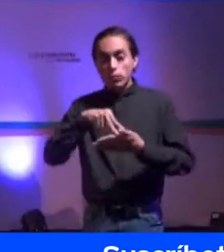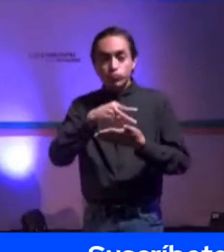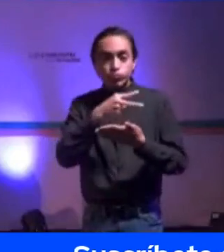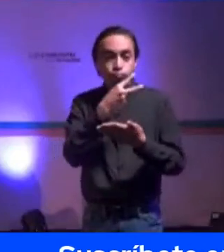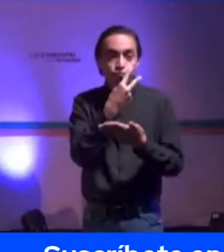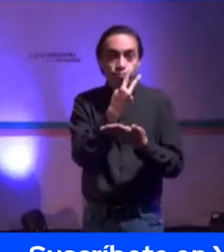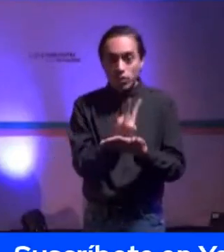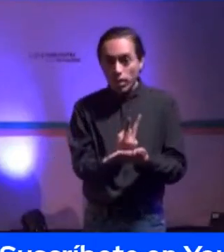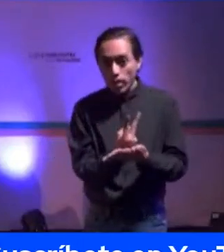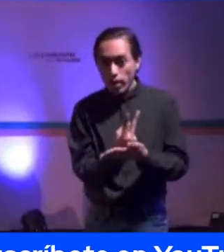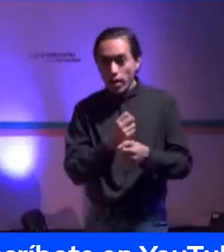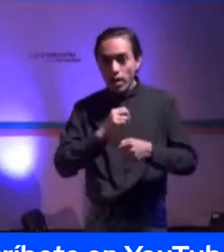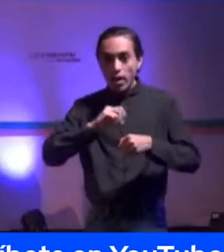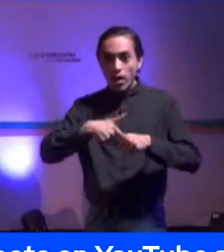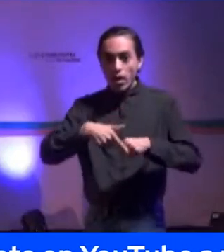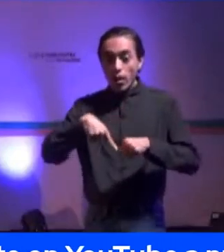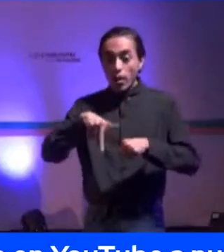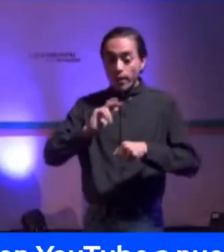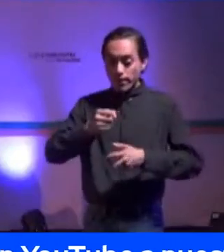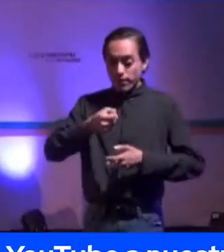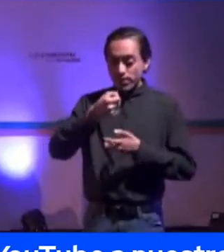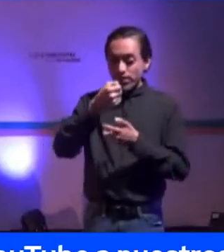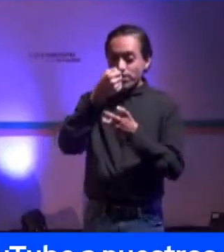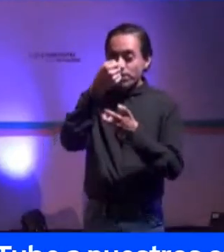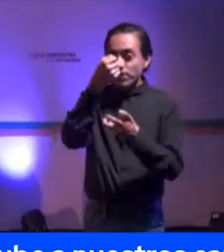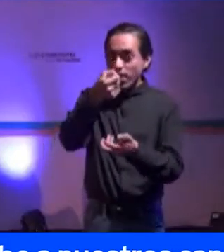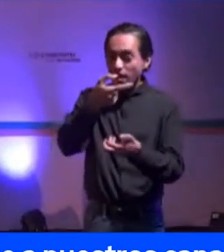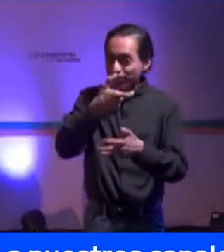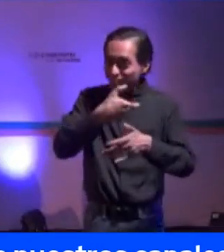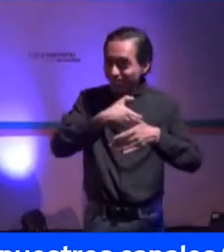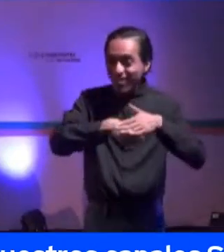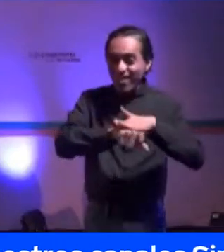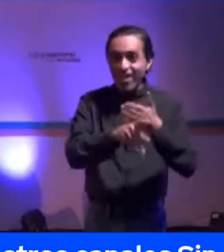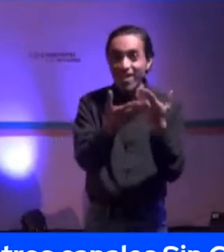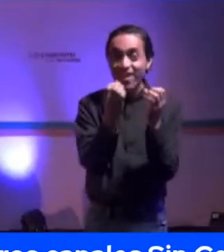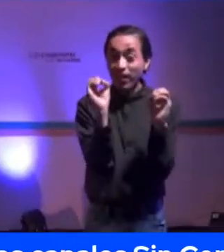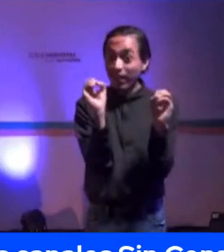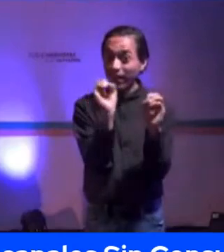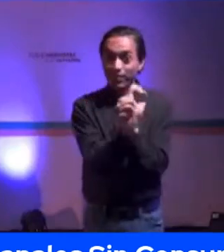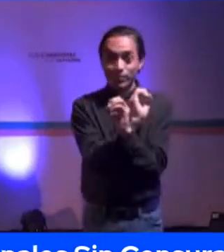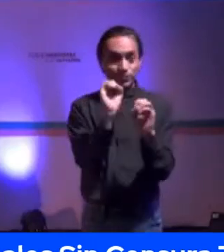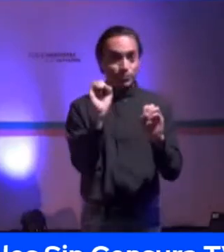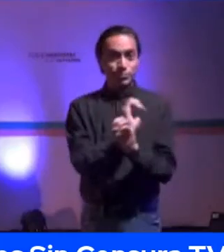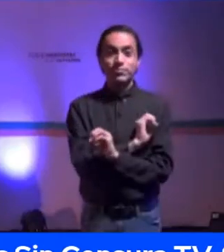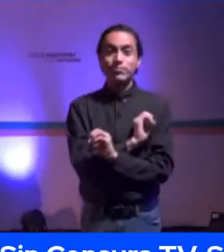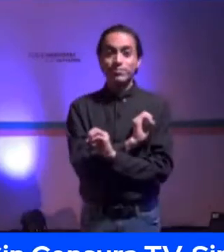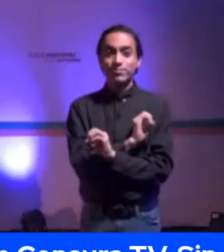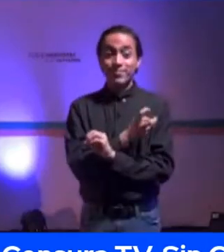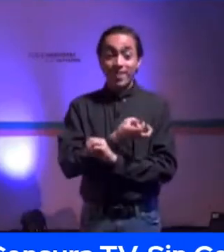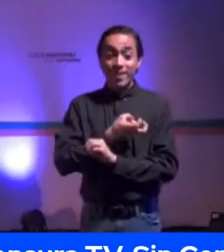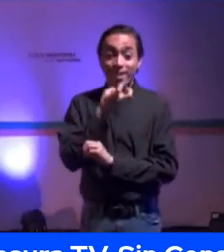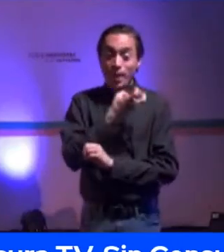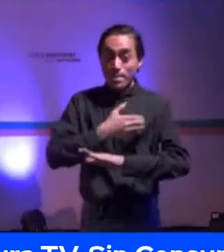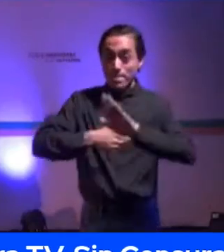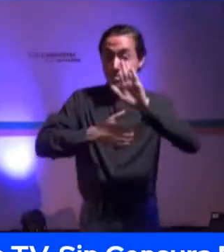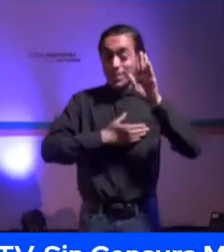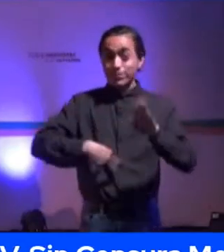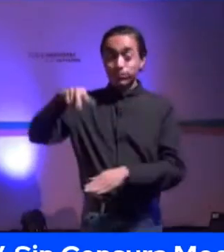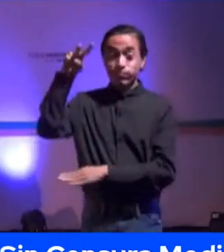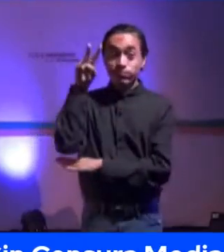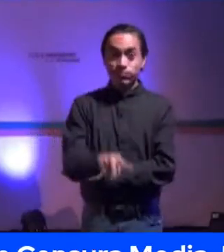y no se van a caer los centavos, no van a sonar los centavos en el suelo. Eso se los puedo garantizar.